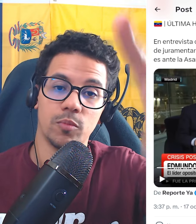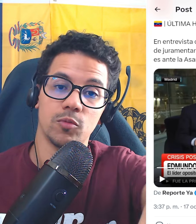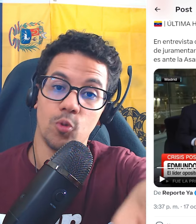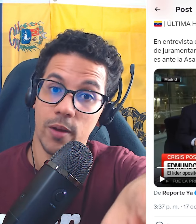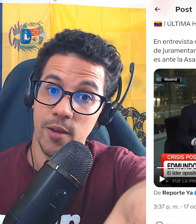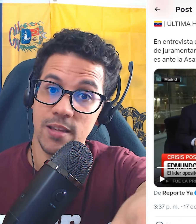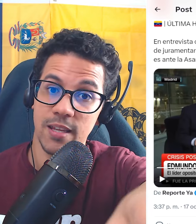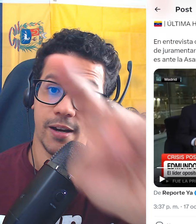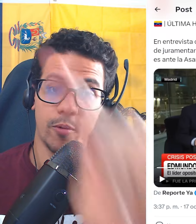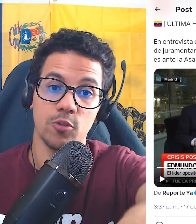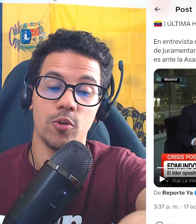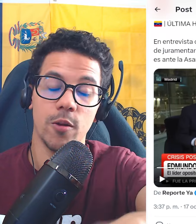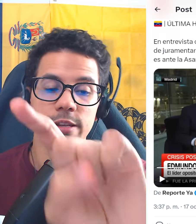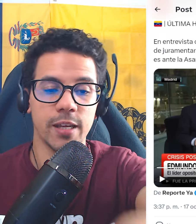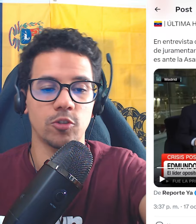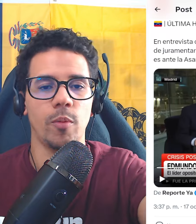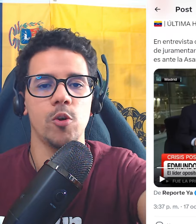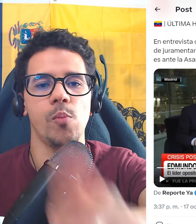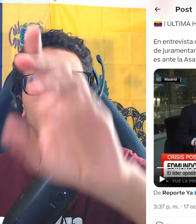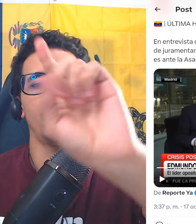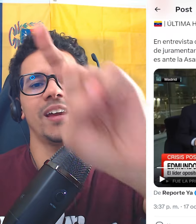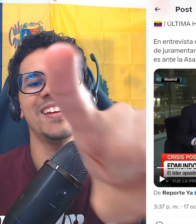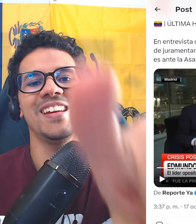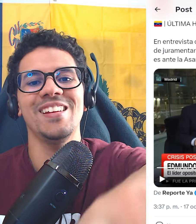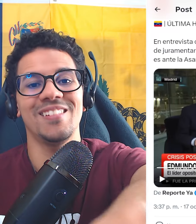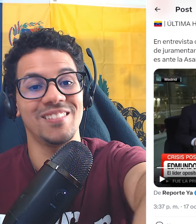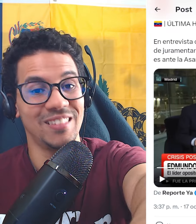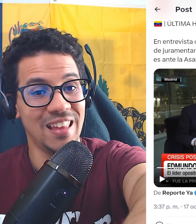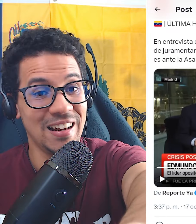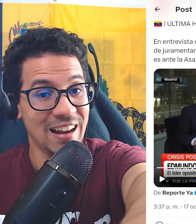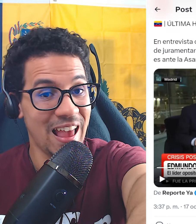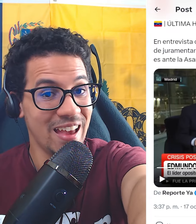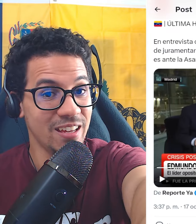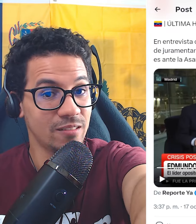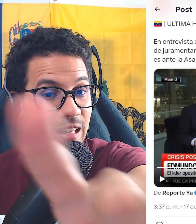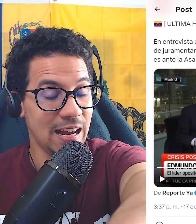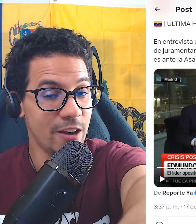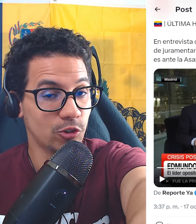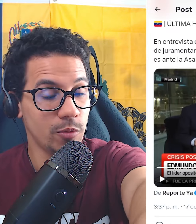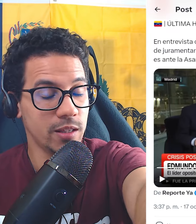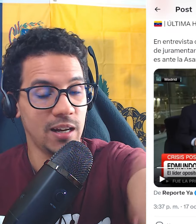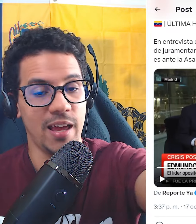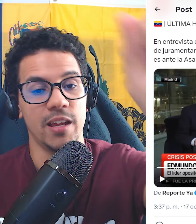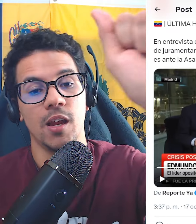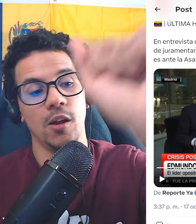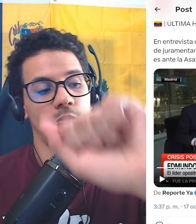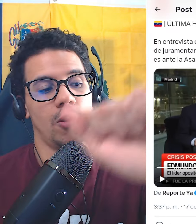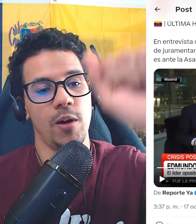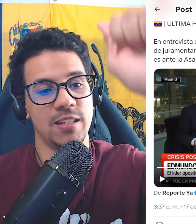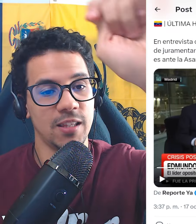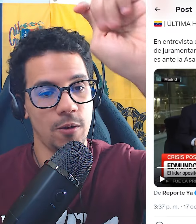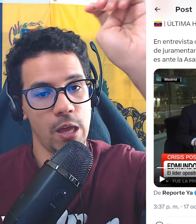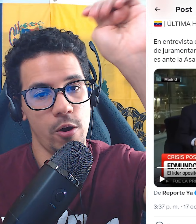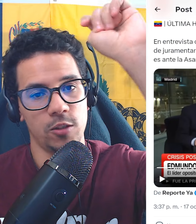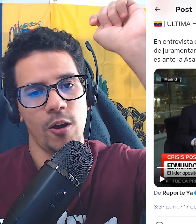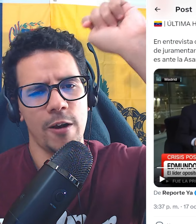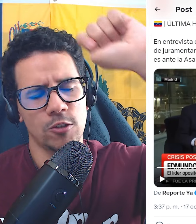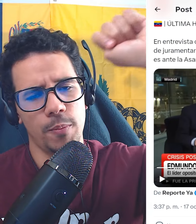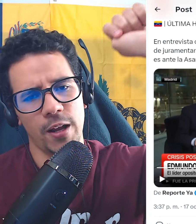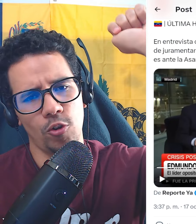esto. Suscríbanse, recuerden suscribirse, que eso me ayuda un montón. Y denle like, no